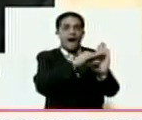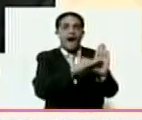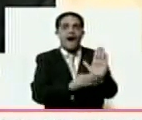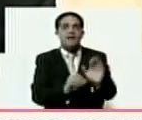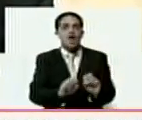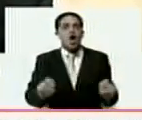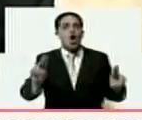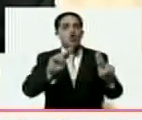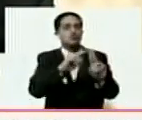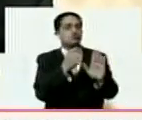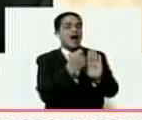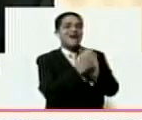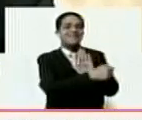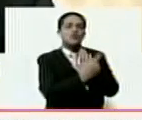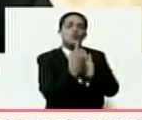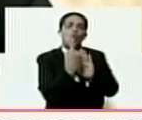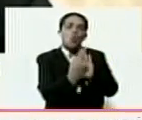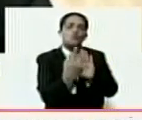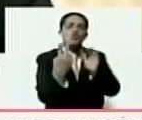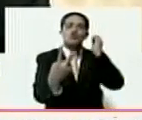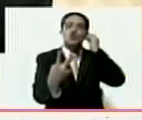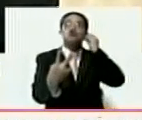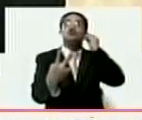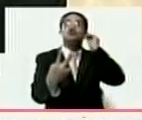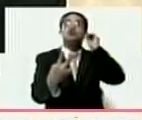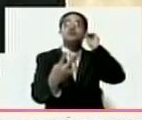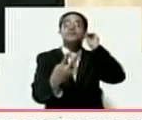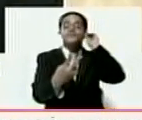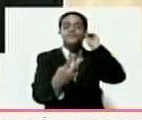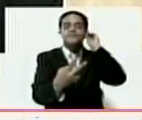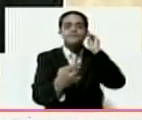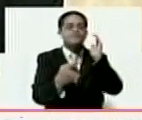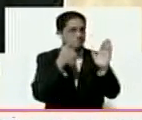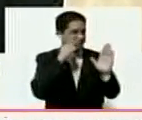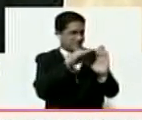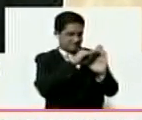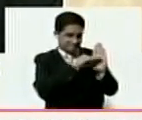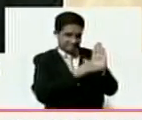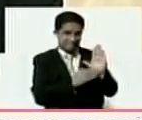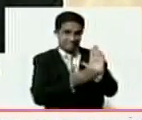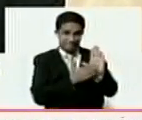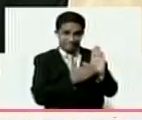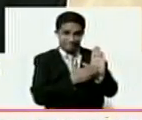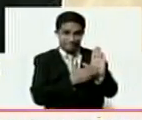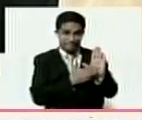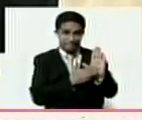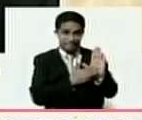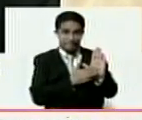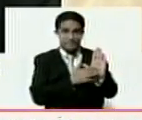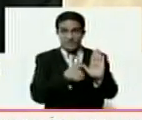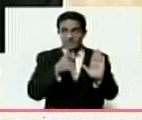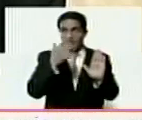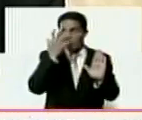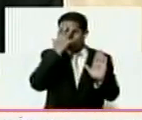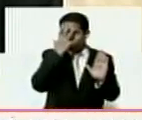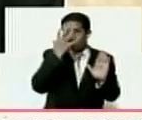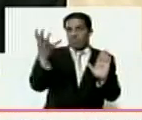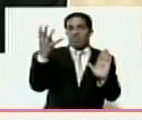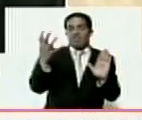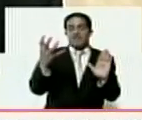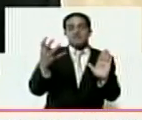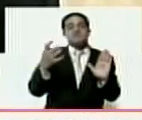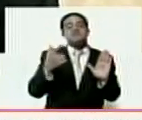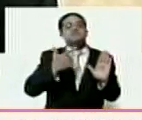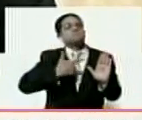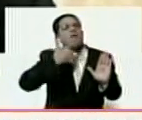su artículo 1 y 2 en adelante en todas sus partes. Y lo hacen abiertamente, lo hacen en